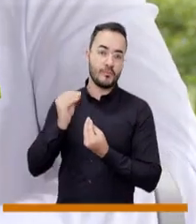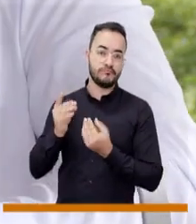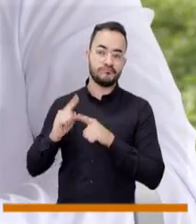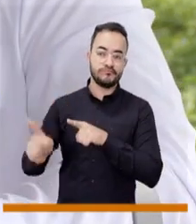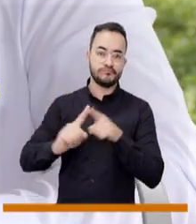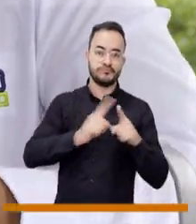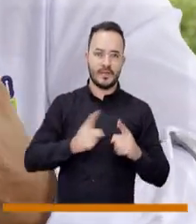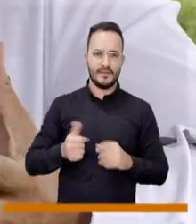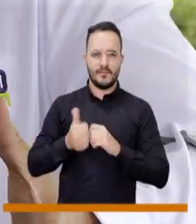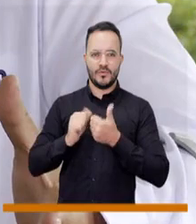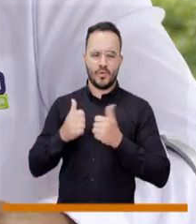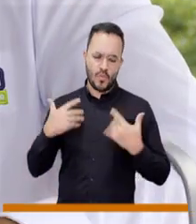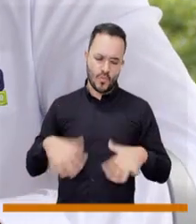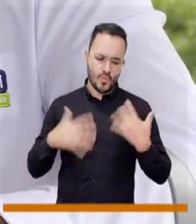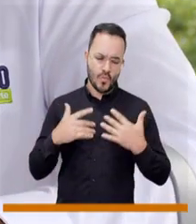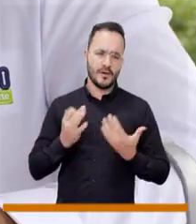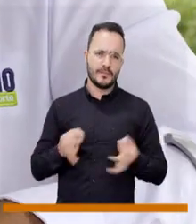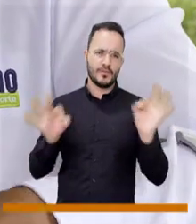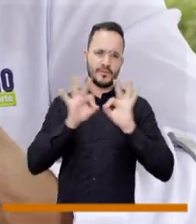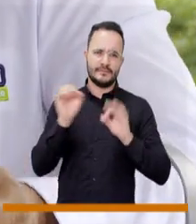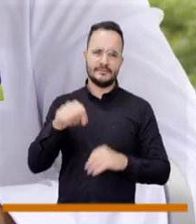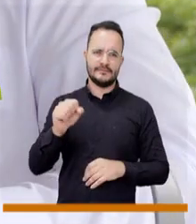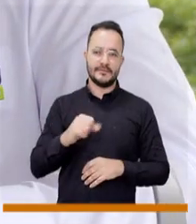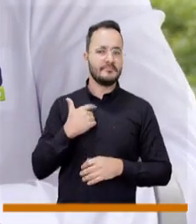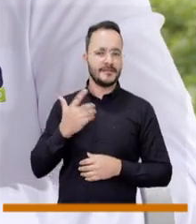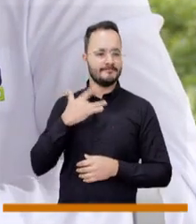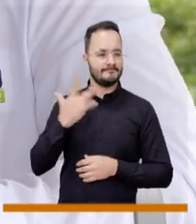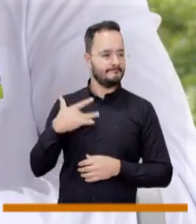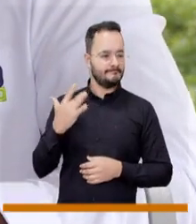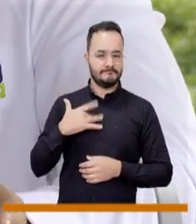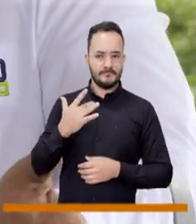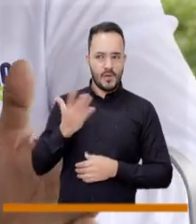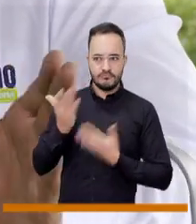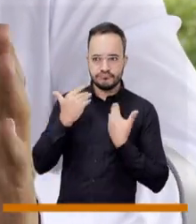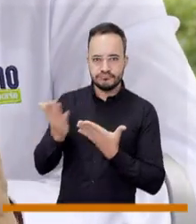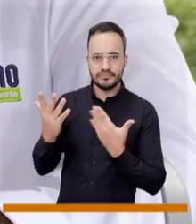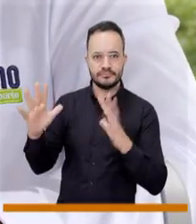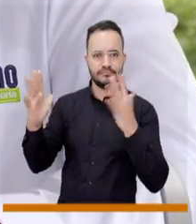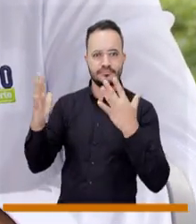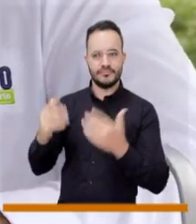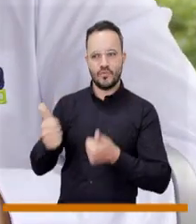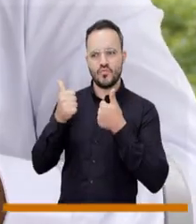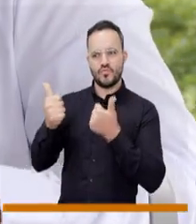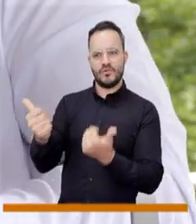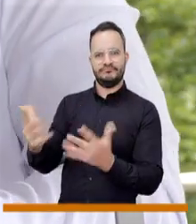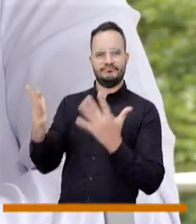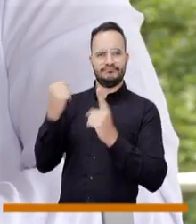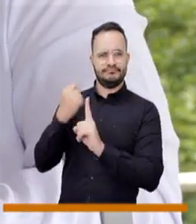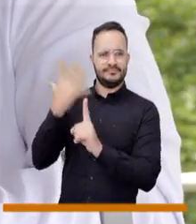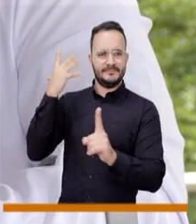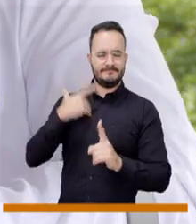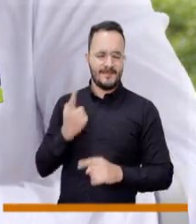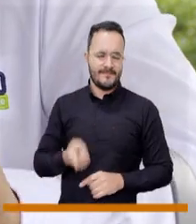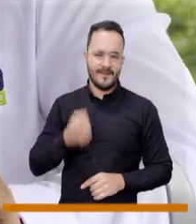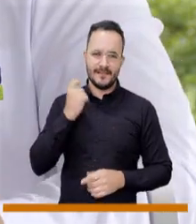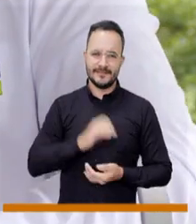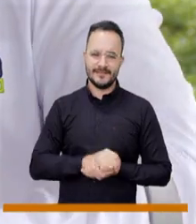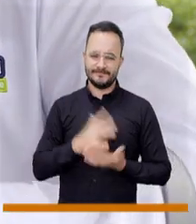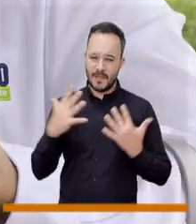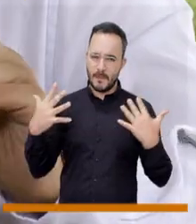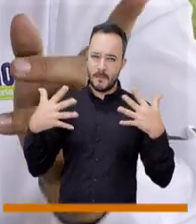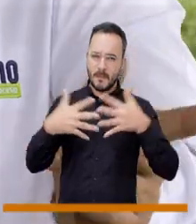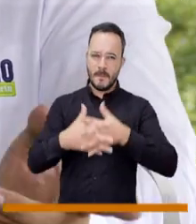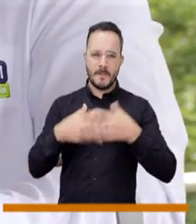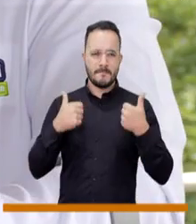clubes deportivos son muy importantes, pero siento que hoy no les estamos dando la importancia y el valor que ellos tienen, y no los